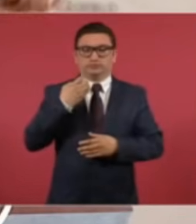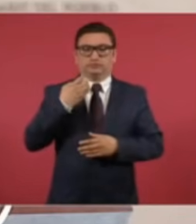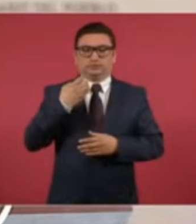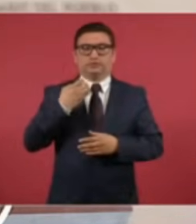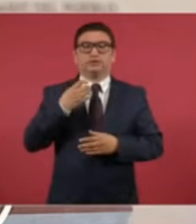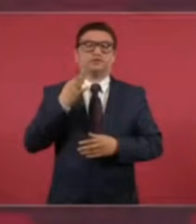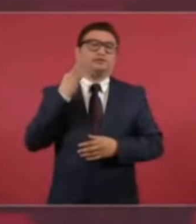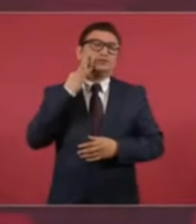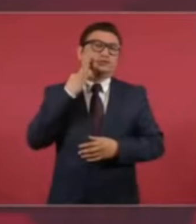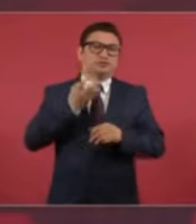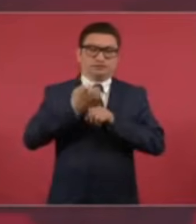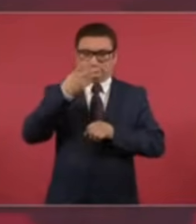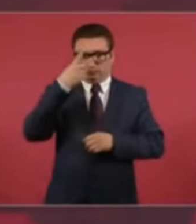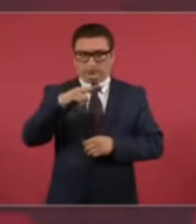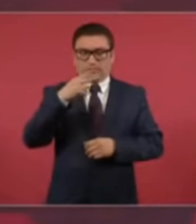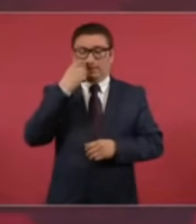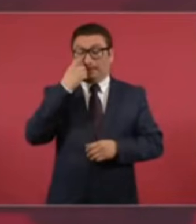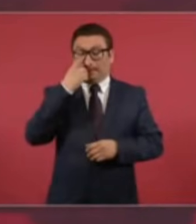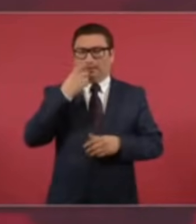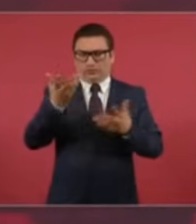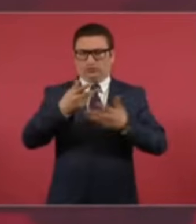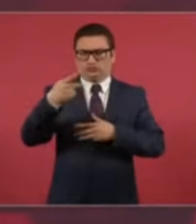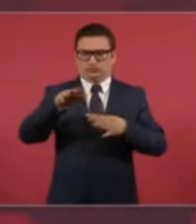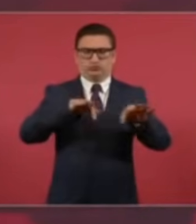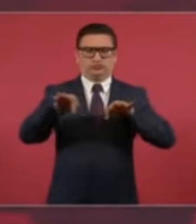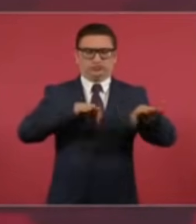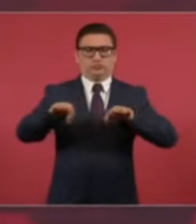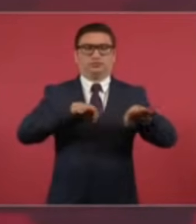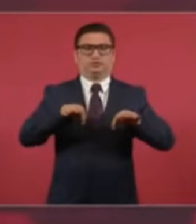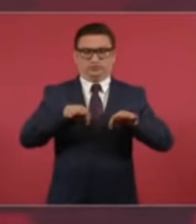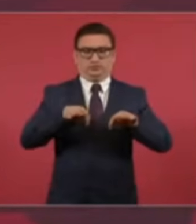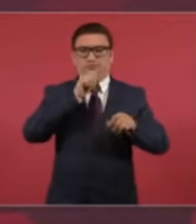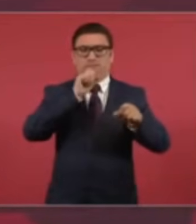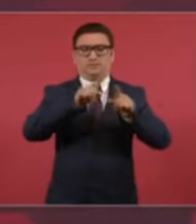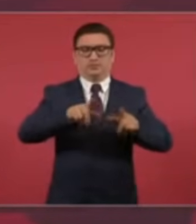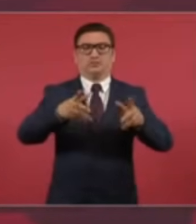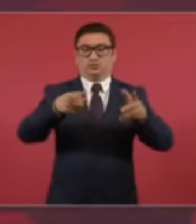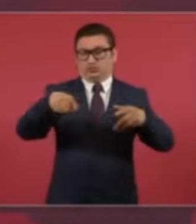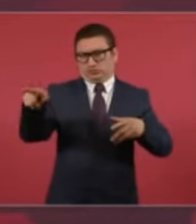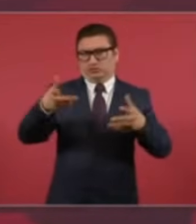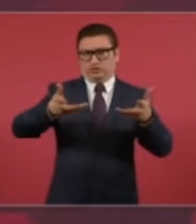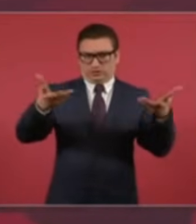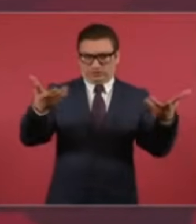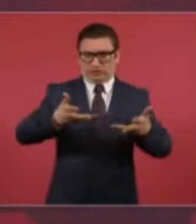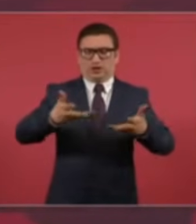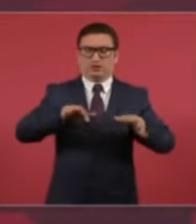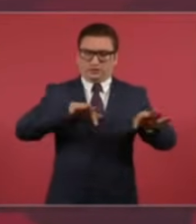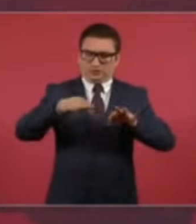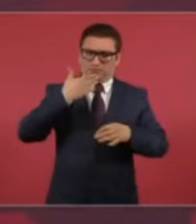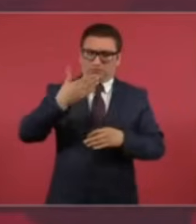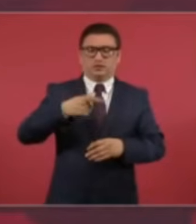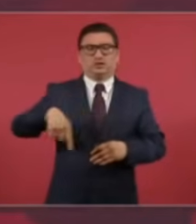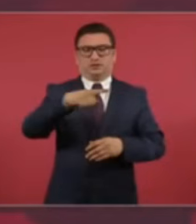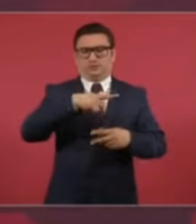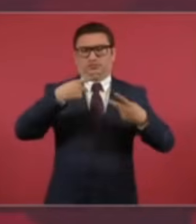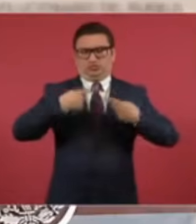Estado de México actuando, que también, hablando de buenos funcionarios, servidores públicos,